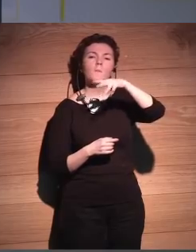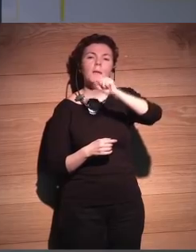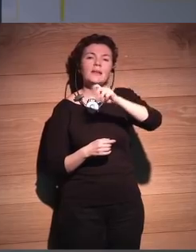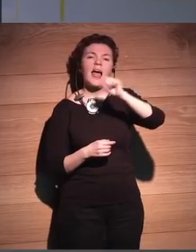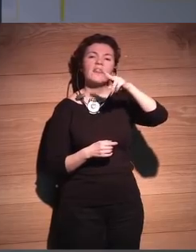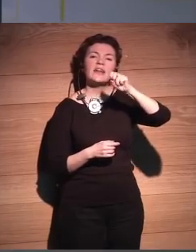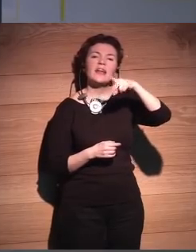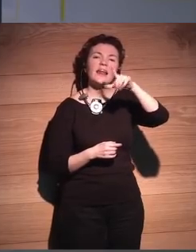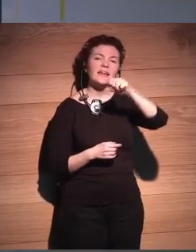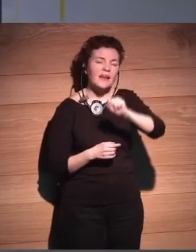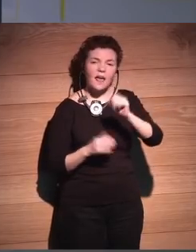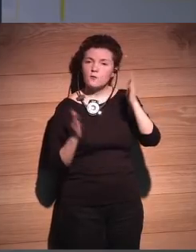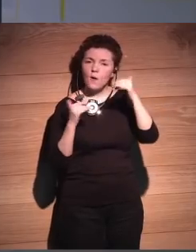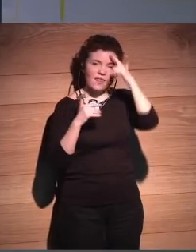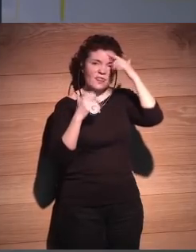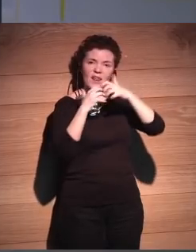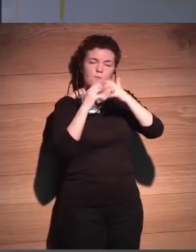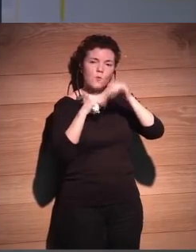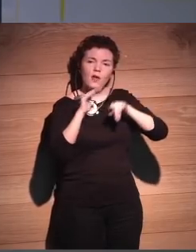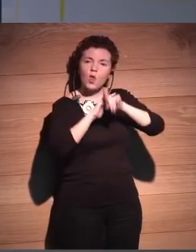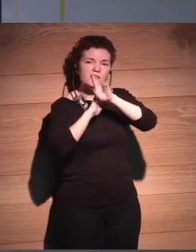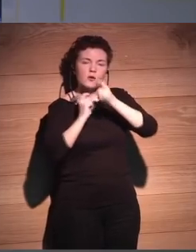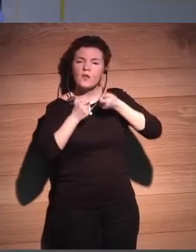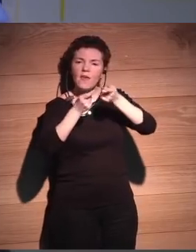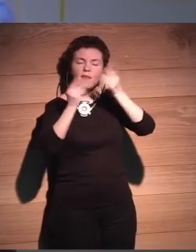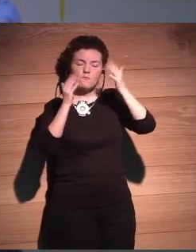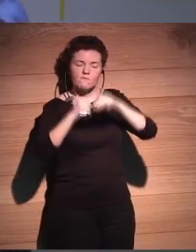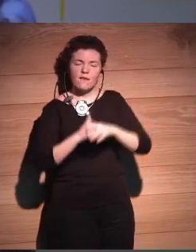ni adrenalina no lo tienen en el cerebro, no lo pueden desarrollar.